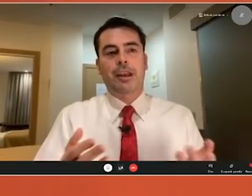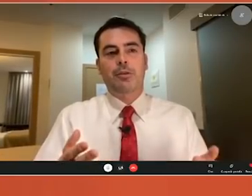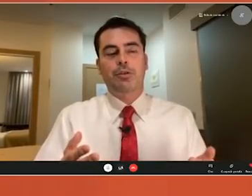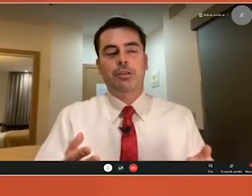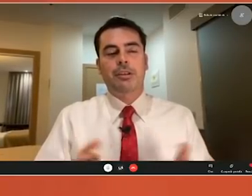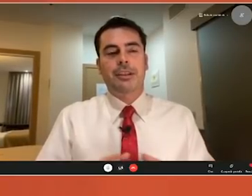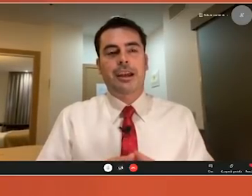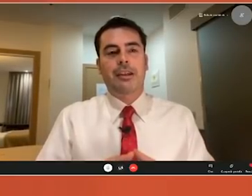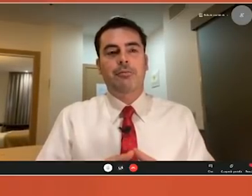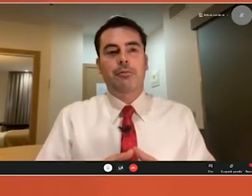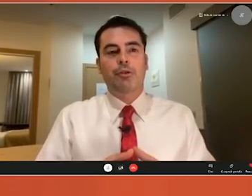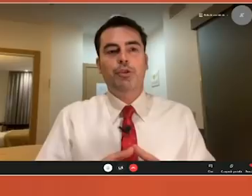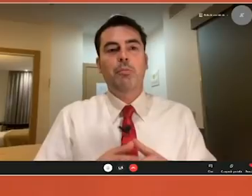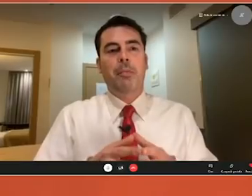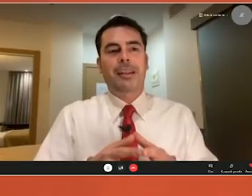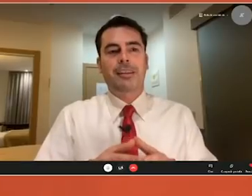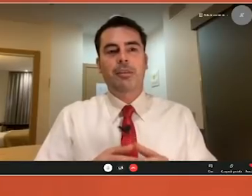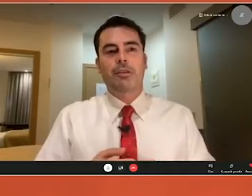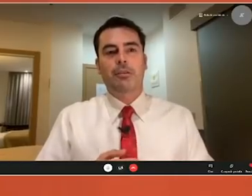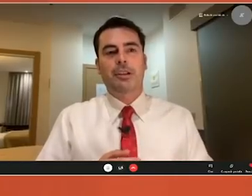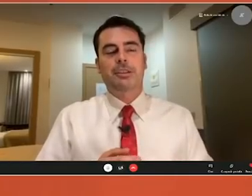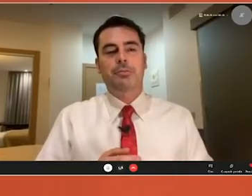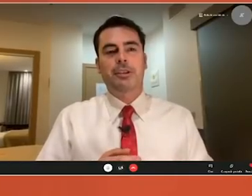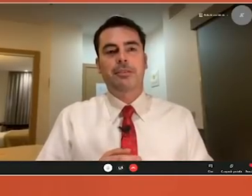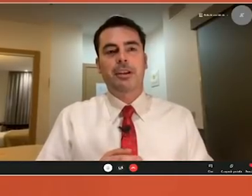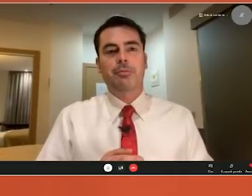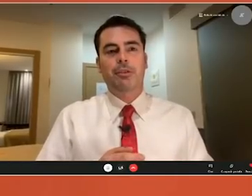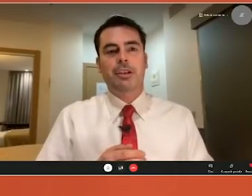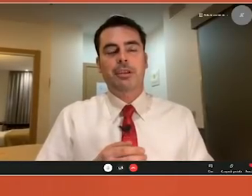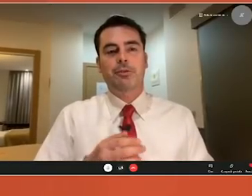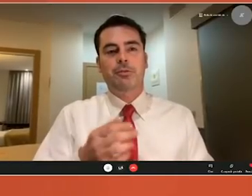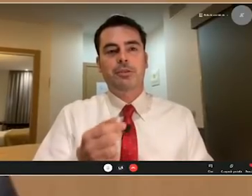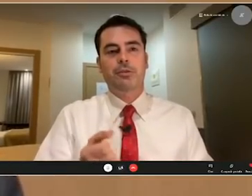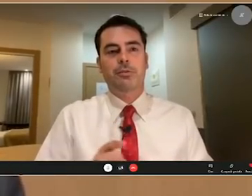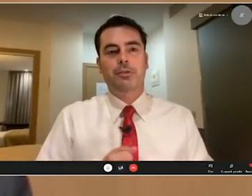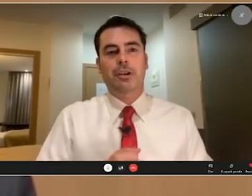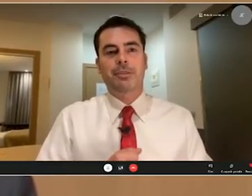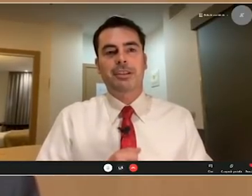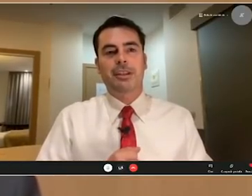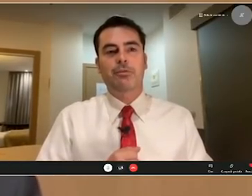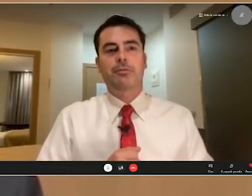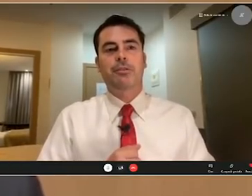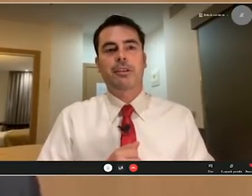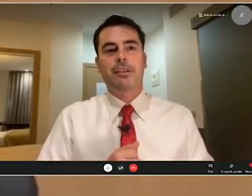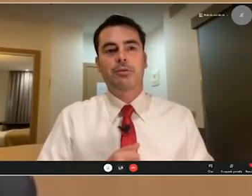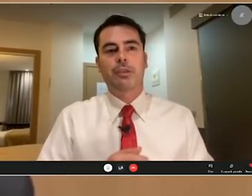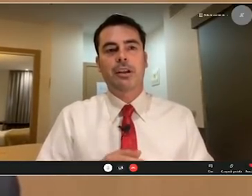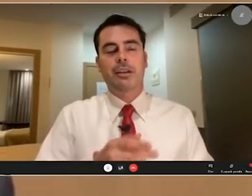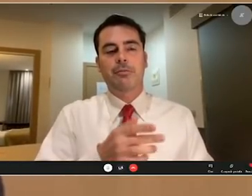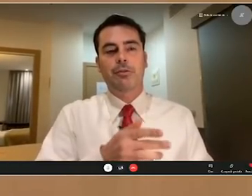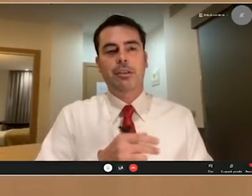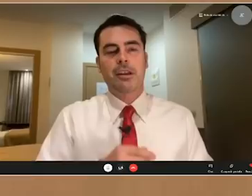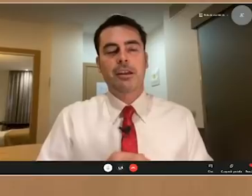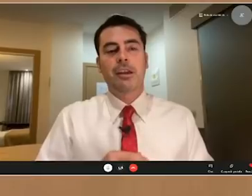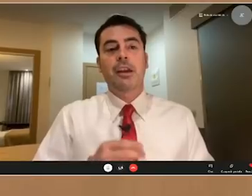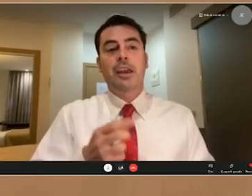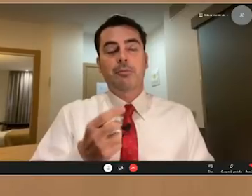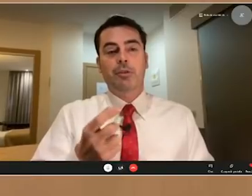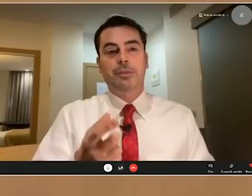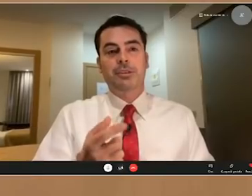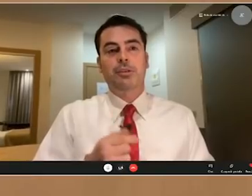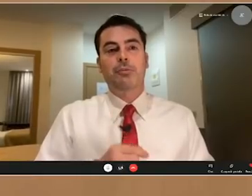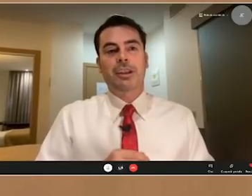Evidentemente, Ciudadanos ya no es un partido del cual se puede afiar, porque ya hemos visto cómo ha presentado una moción de censura en Murcia.